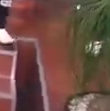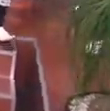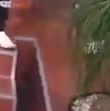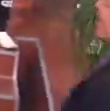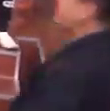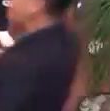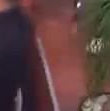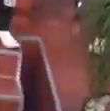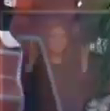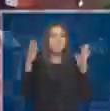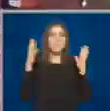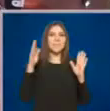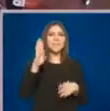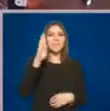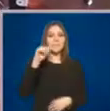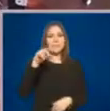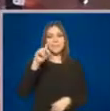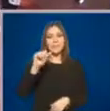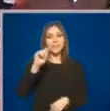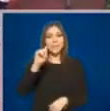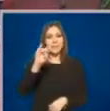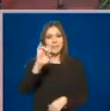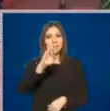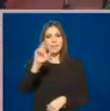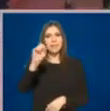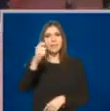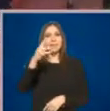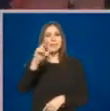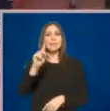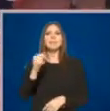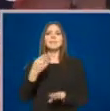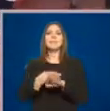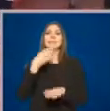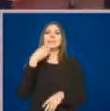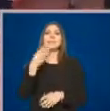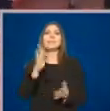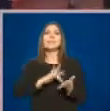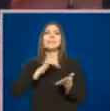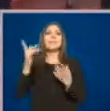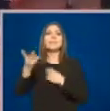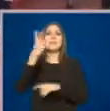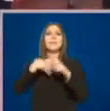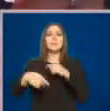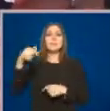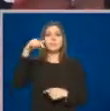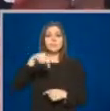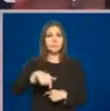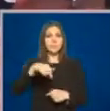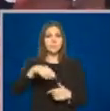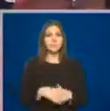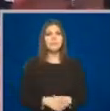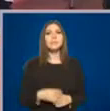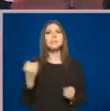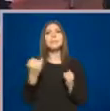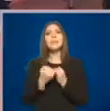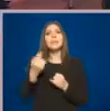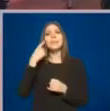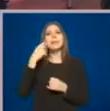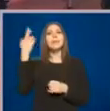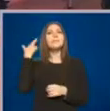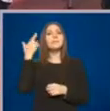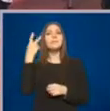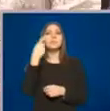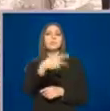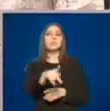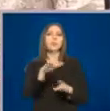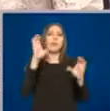¡Aplauso para banda Tierra Sagrada! Muy bien. Gracias por estar acá con nosotros y por venir a presentar su